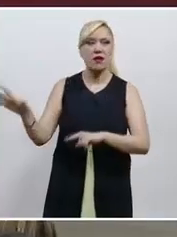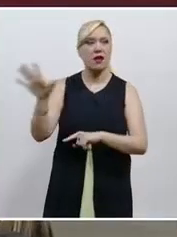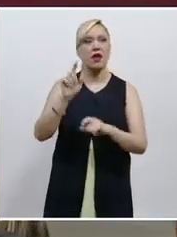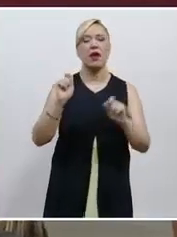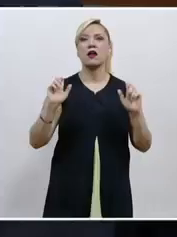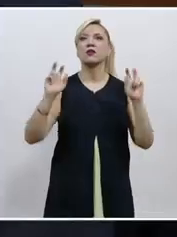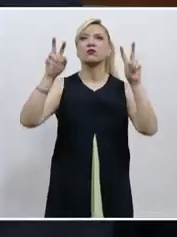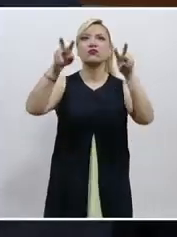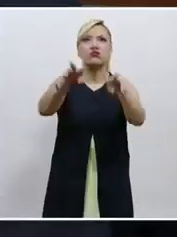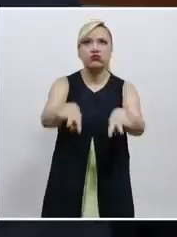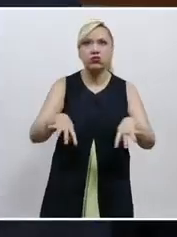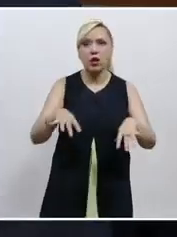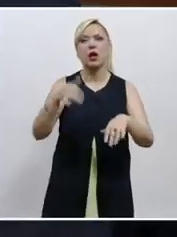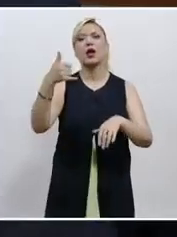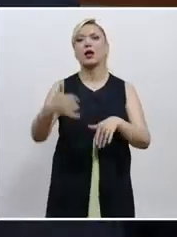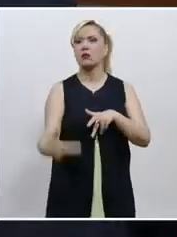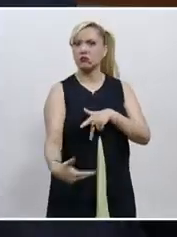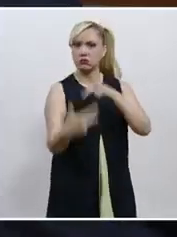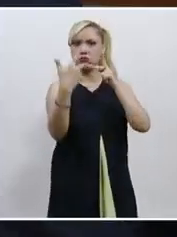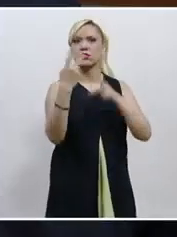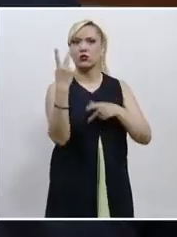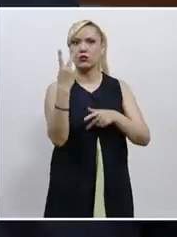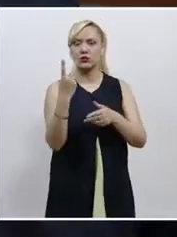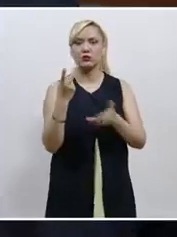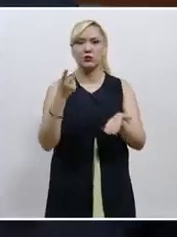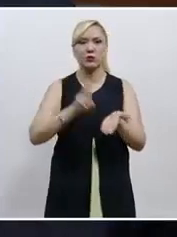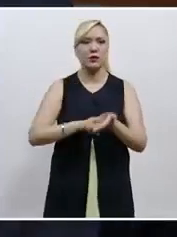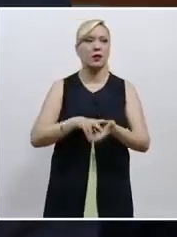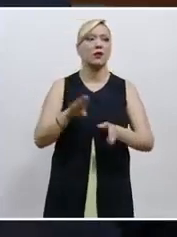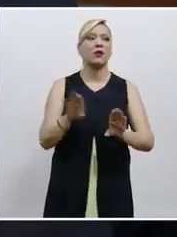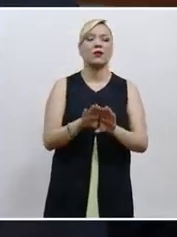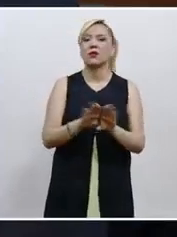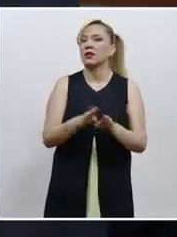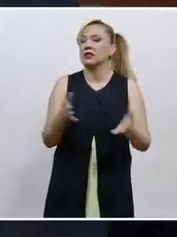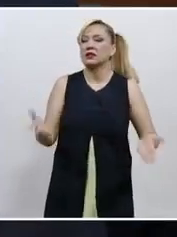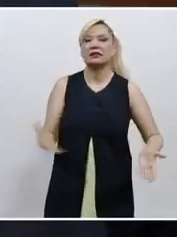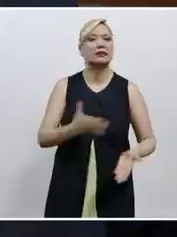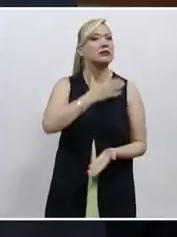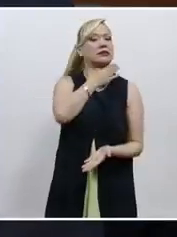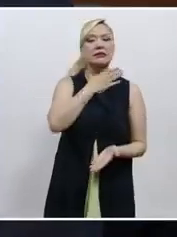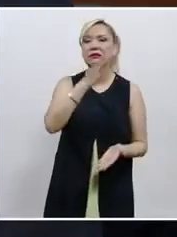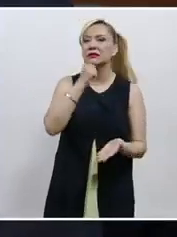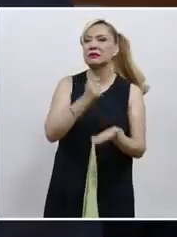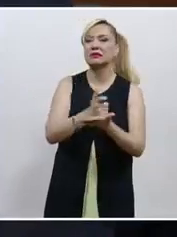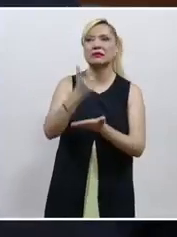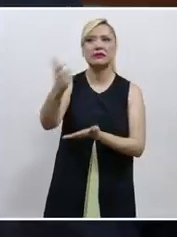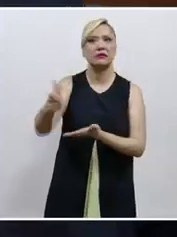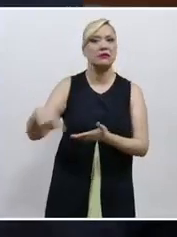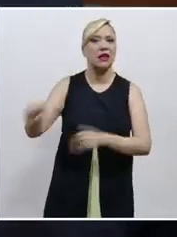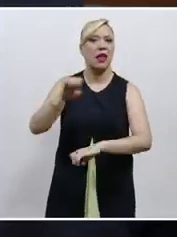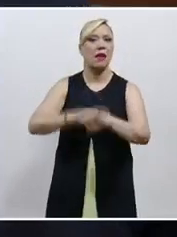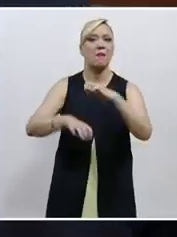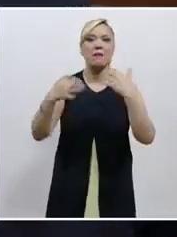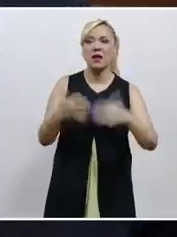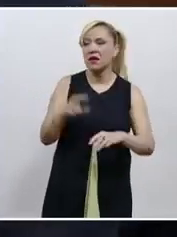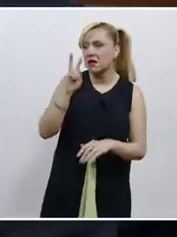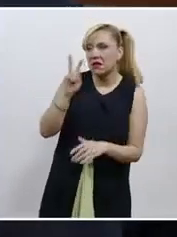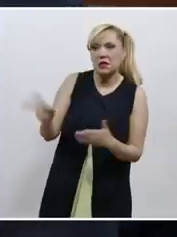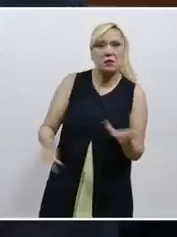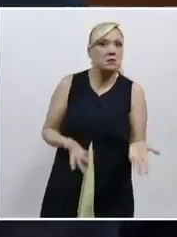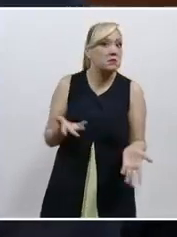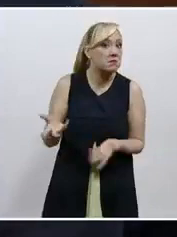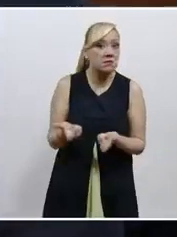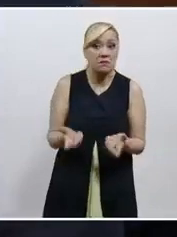y virtual. Con la finalidad de mejorar los procedimientos de insolvencia que tienen las empresas y sobre todo dar a conocer los beneficios que pueden